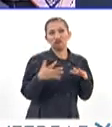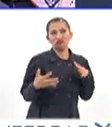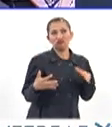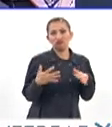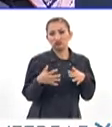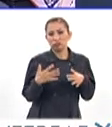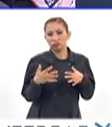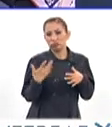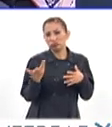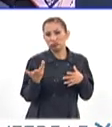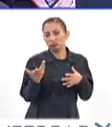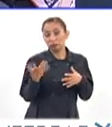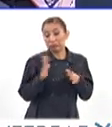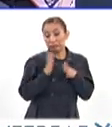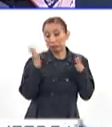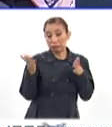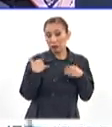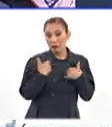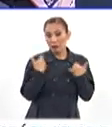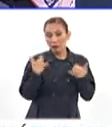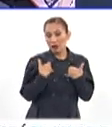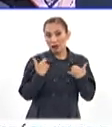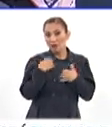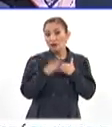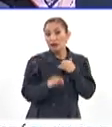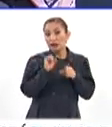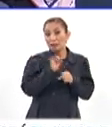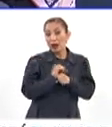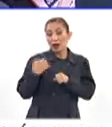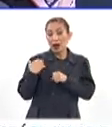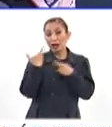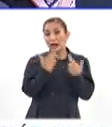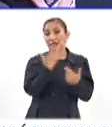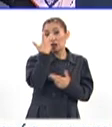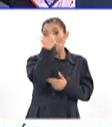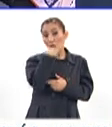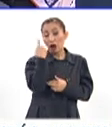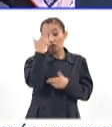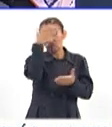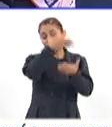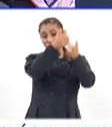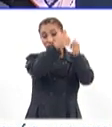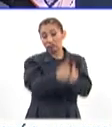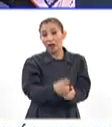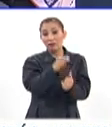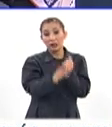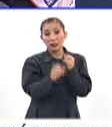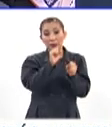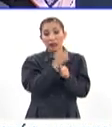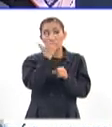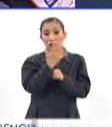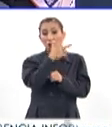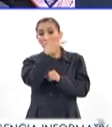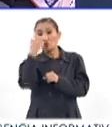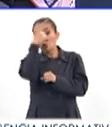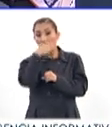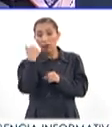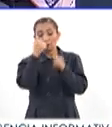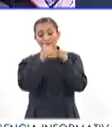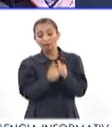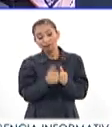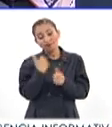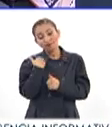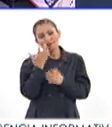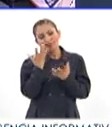aproximadamente, algo sorprendente, que jóvenes los fines de semana nos regalan 5 horas, cada fin de semana, de 5 a 8 horas.